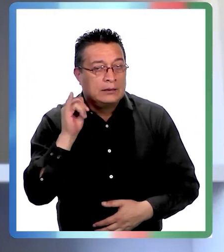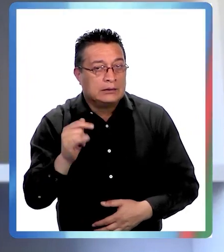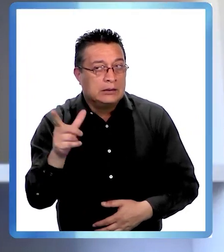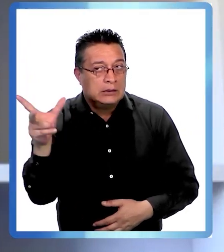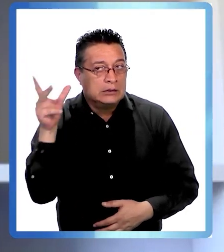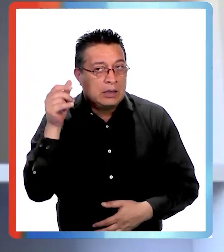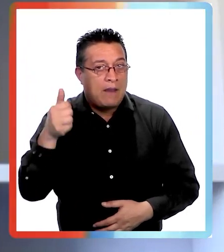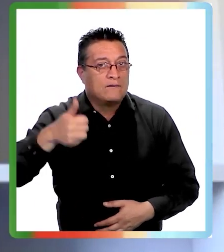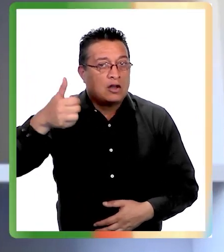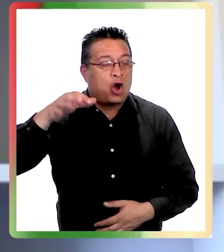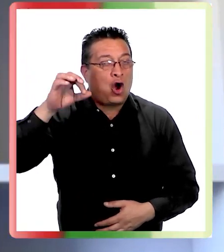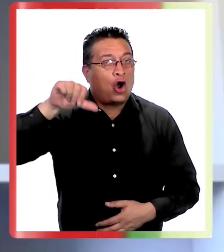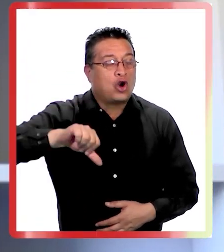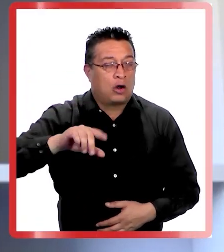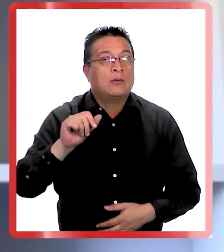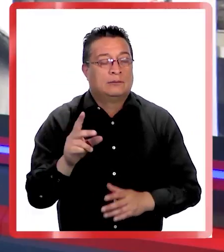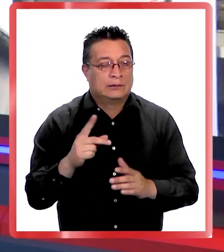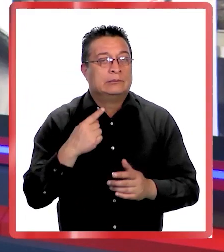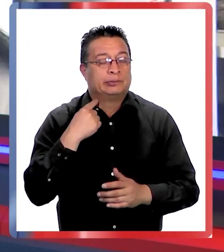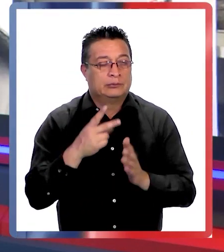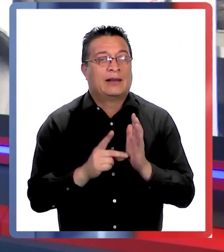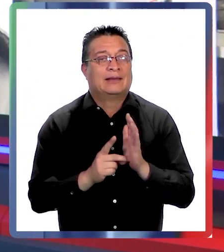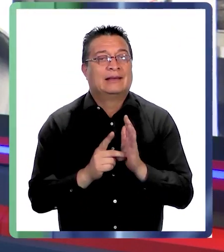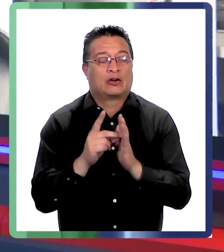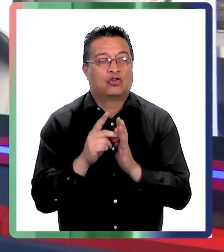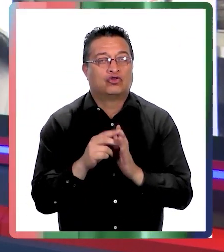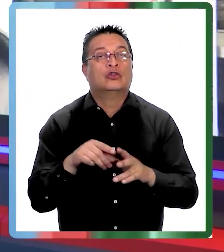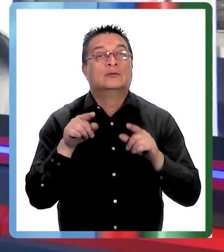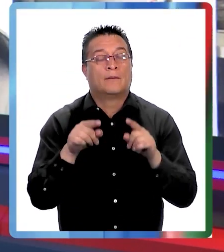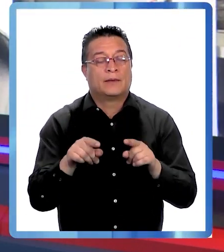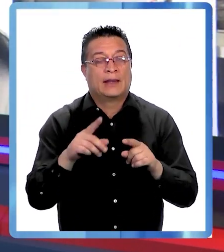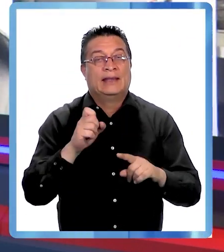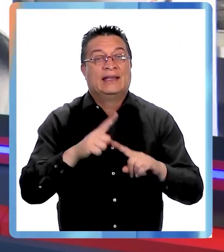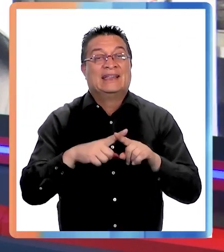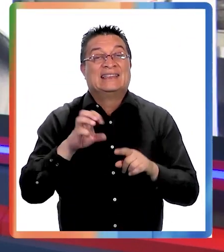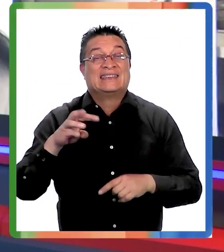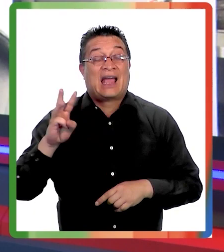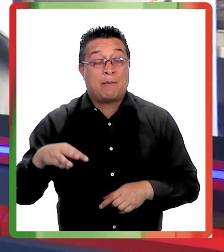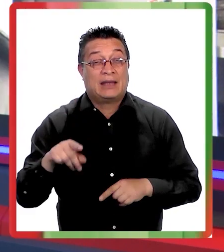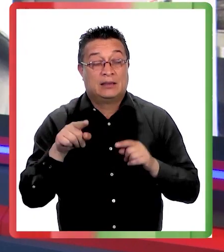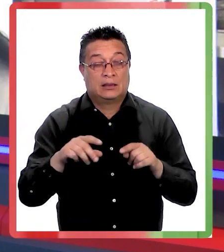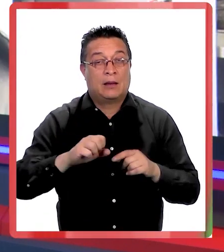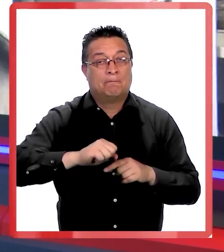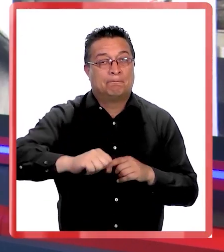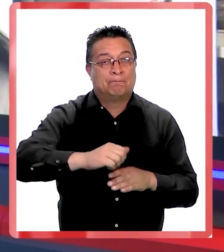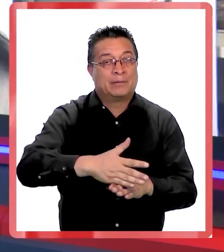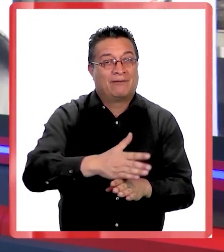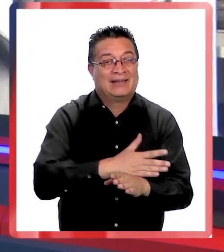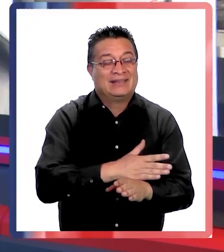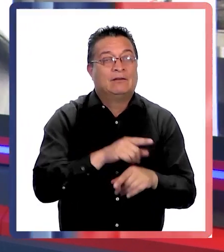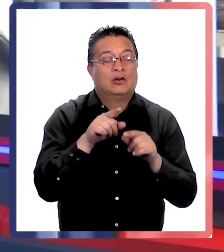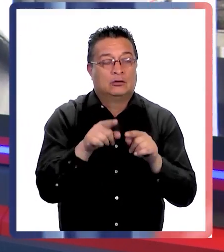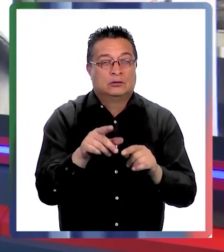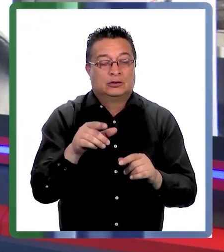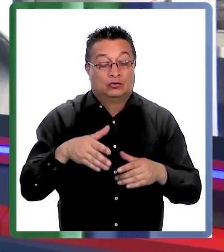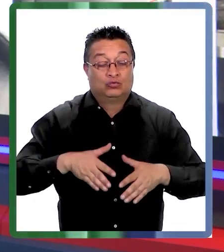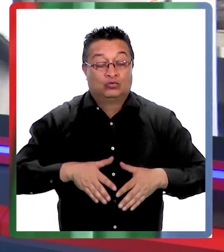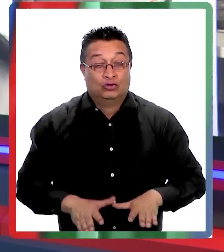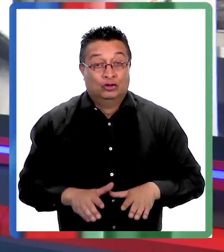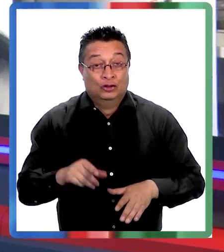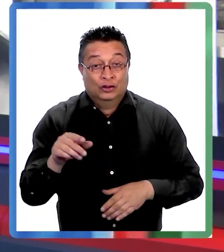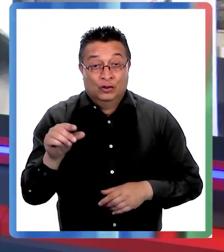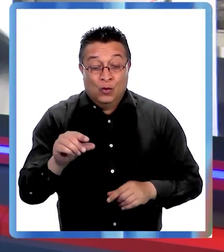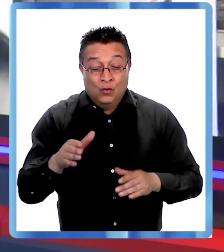bien o no, porque les afecta su desarrollo. Entonces siempre este examen de preventivo al recién